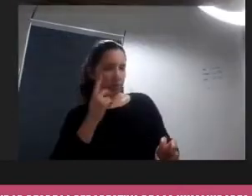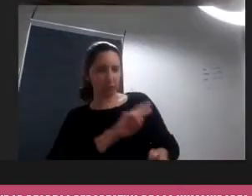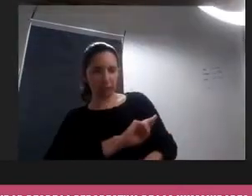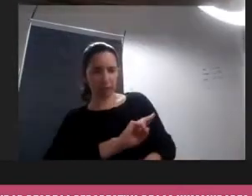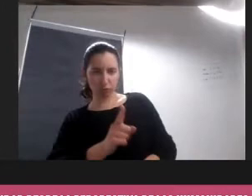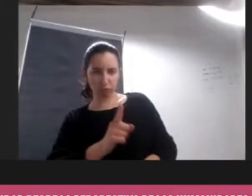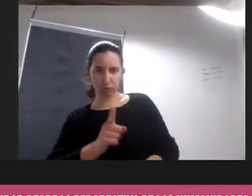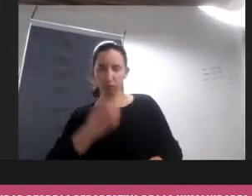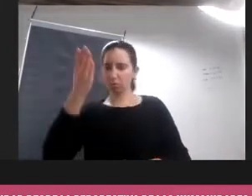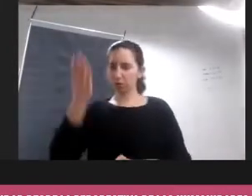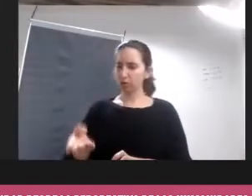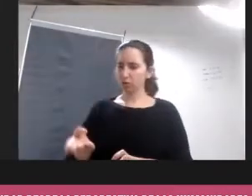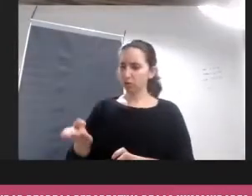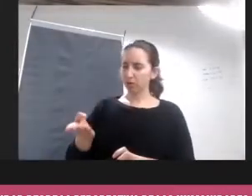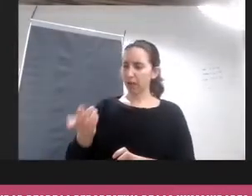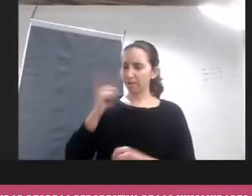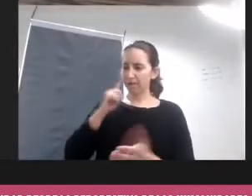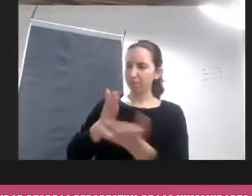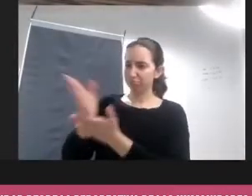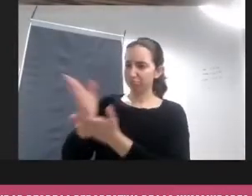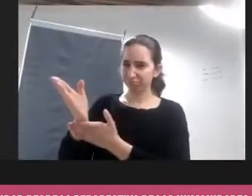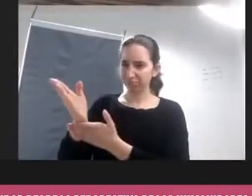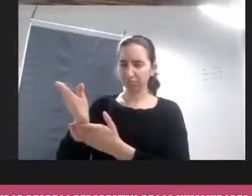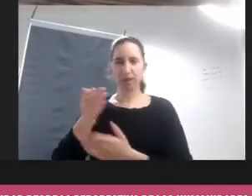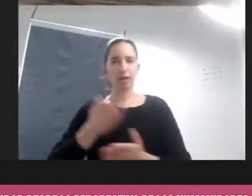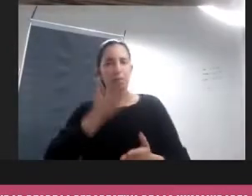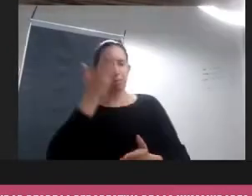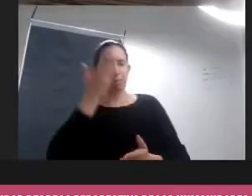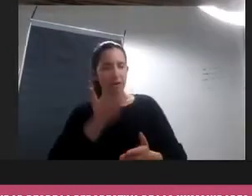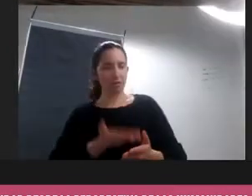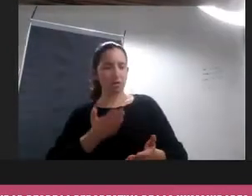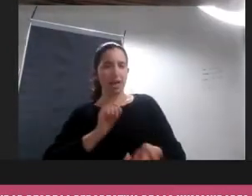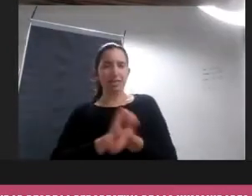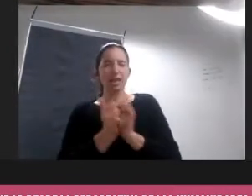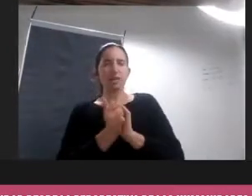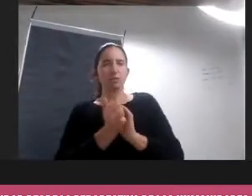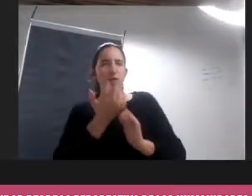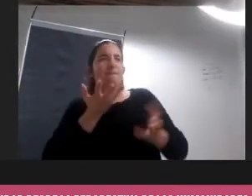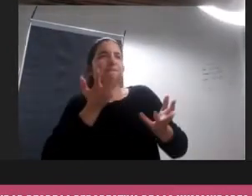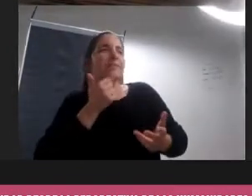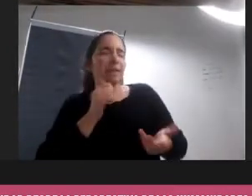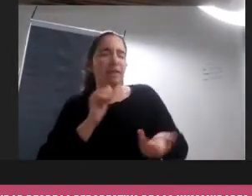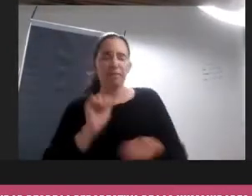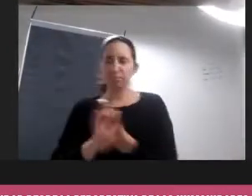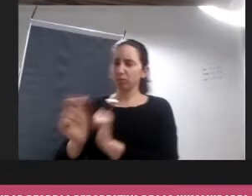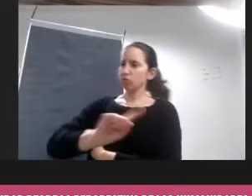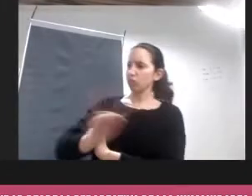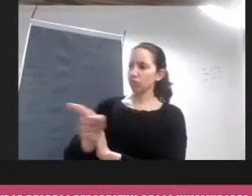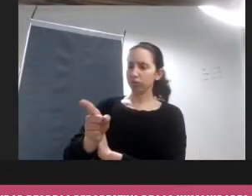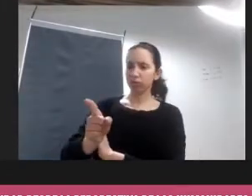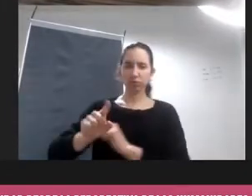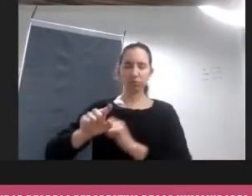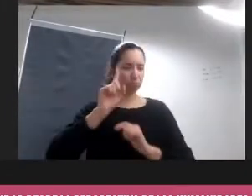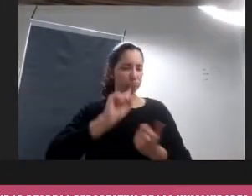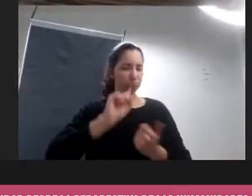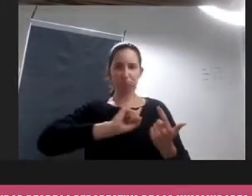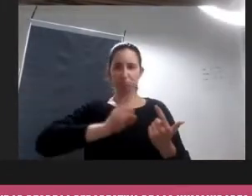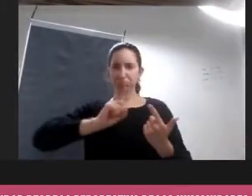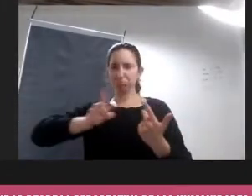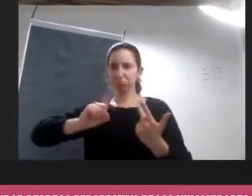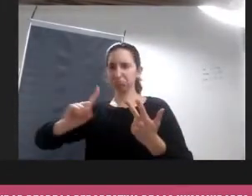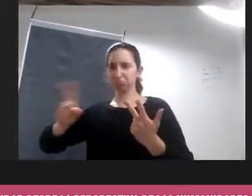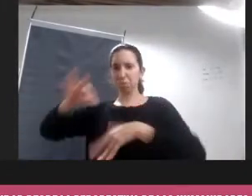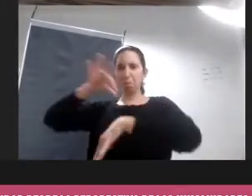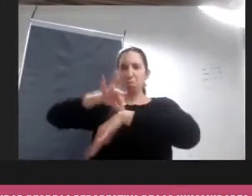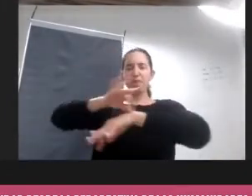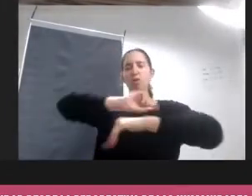cómo no tiene que vivir, si tiene que gozar, si no tiene que gozar, ese concepto médico que determina la vida de los demás porque